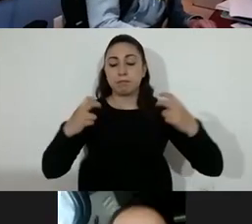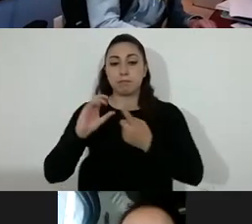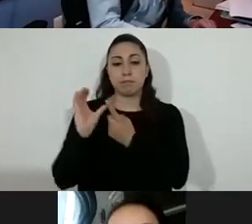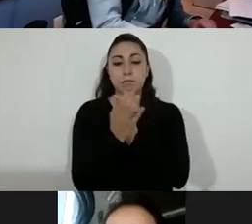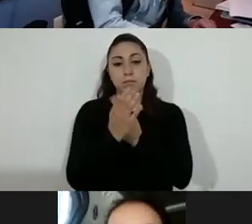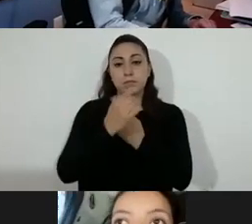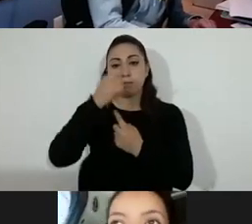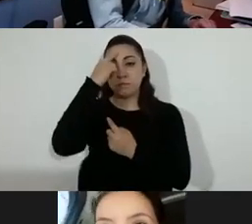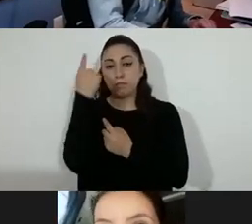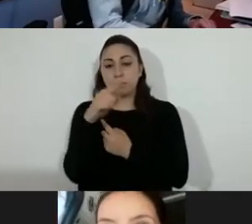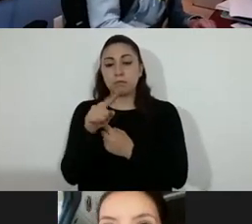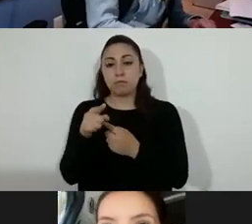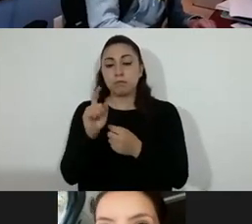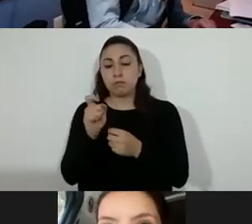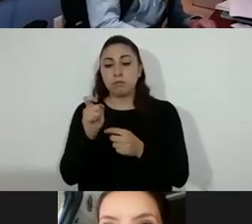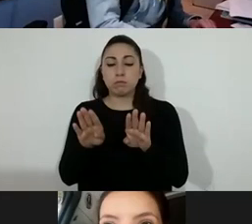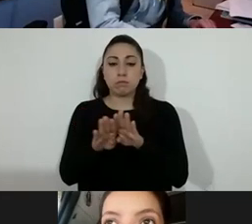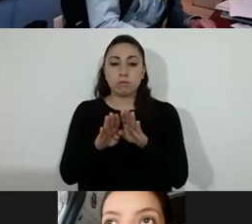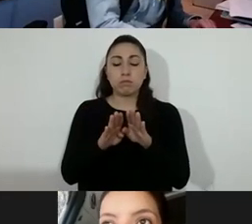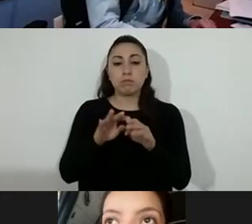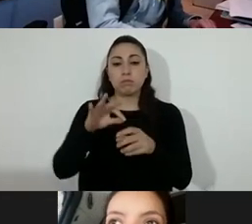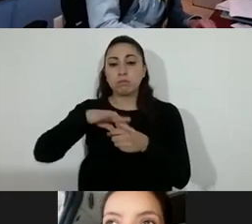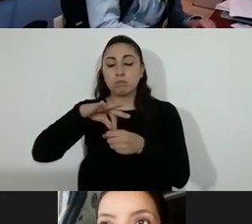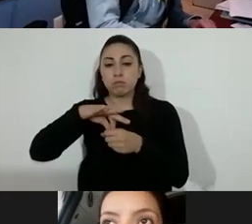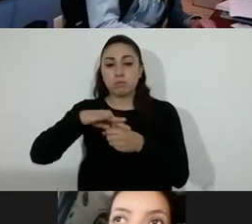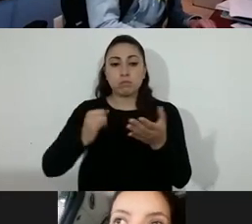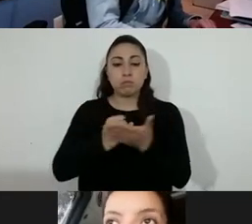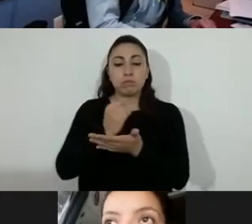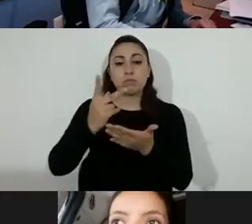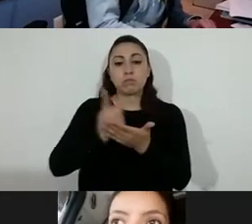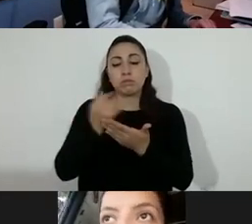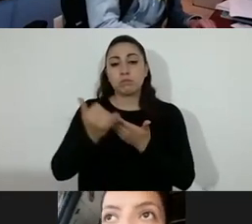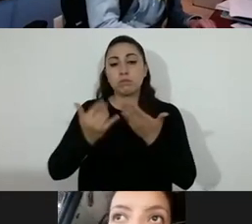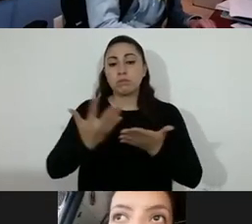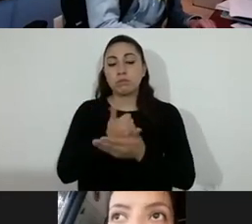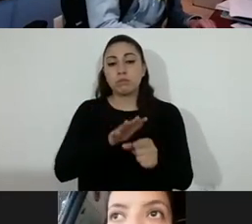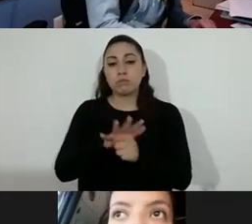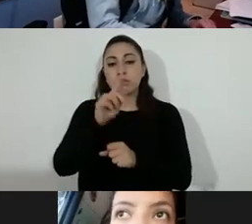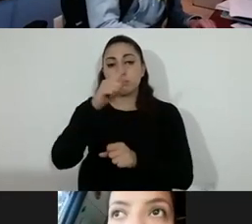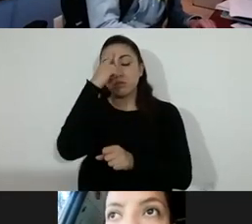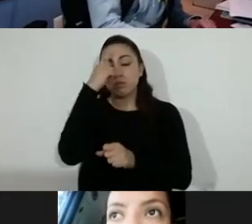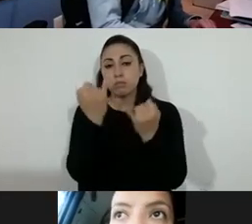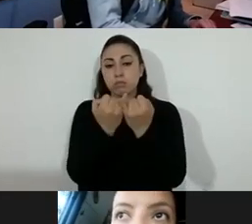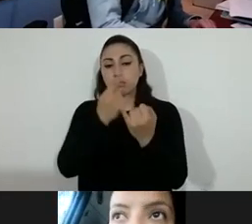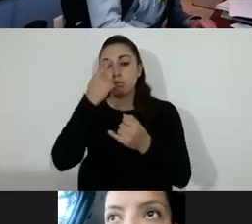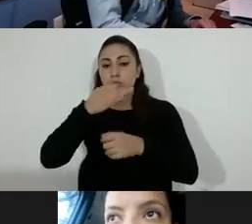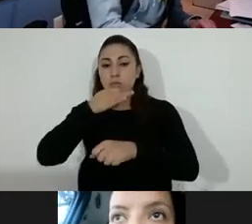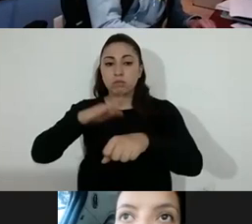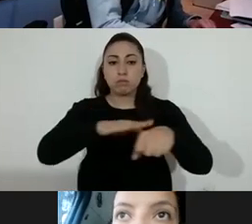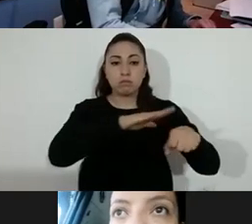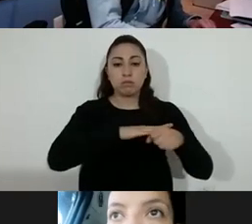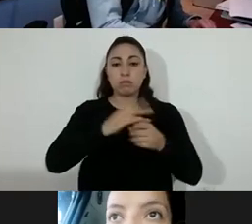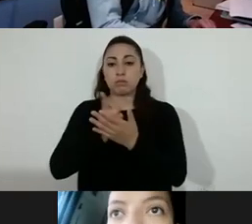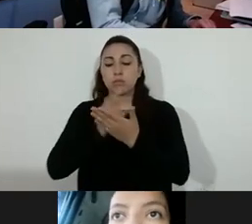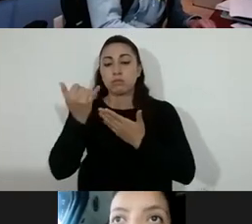de las jornadas electivas y las celebraciones de las asambleas de información y selección de los proyectos, así como la integración de